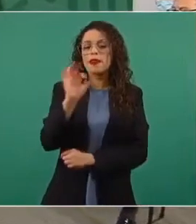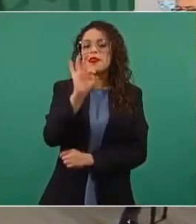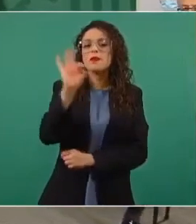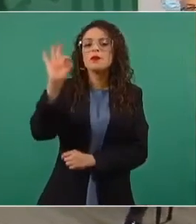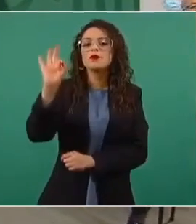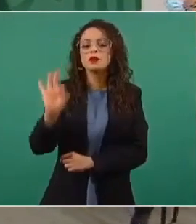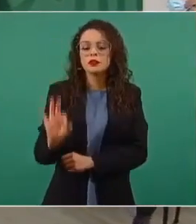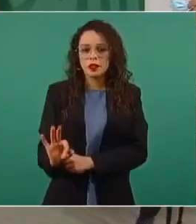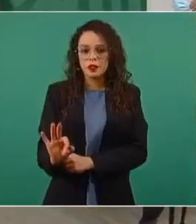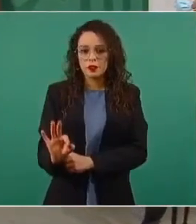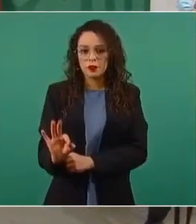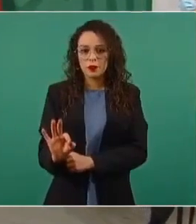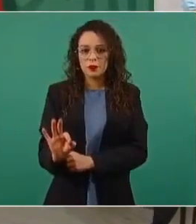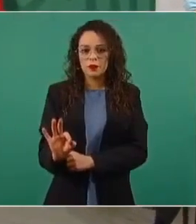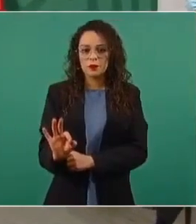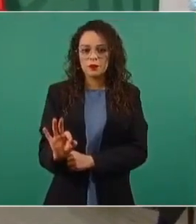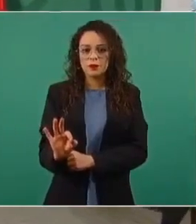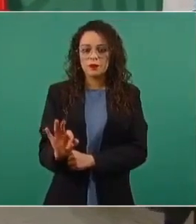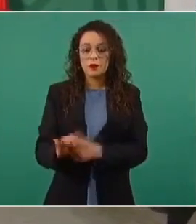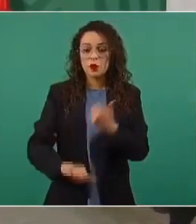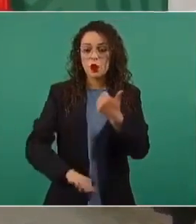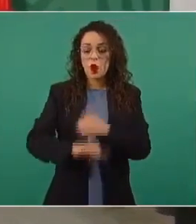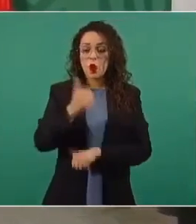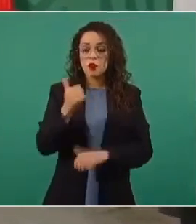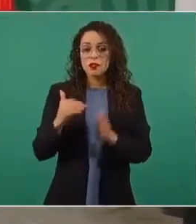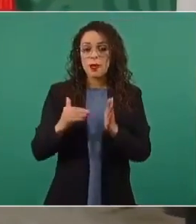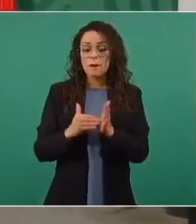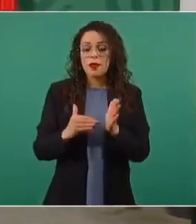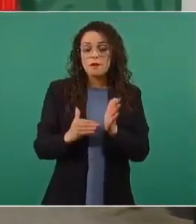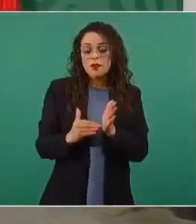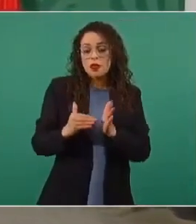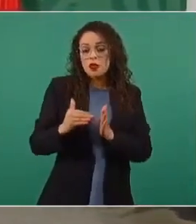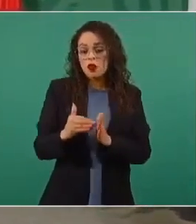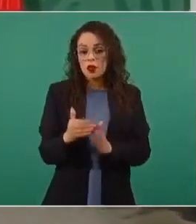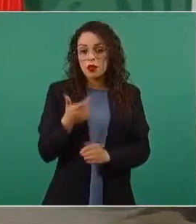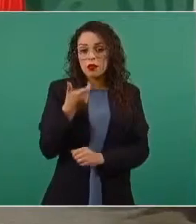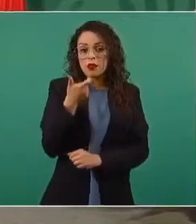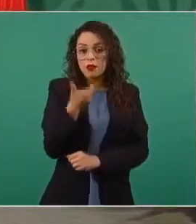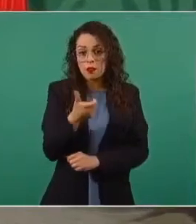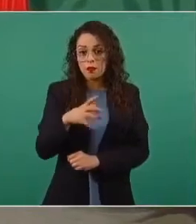Hasta ahora, 11,000 millones de pesos ahorrados,